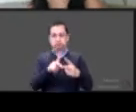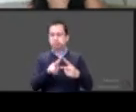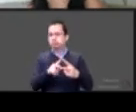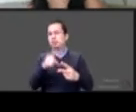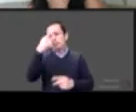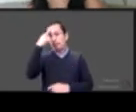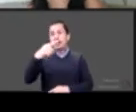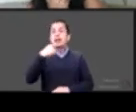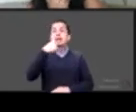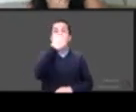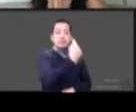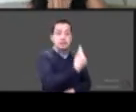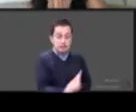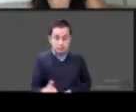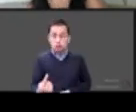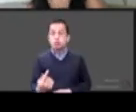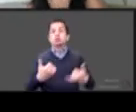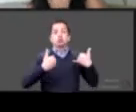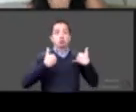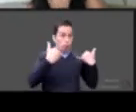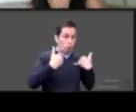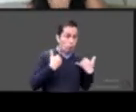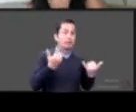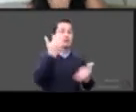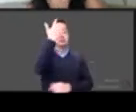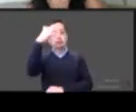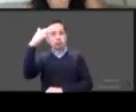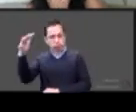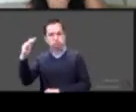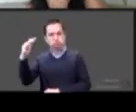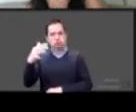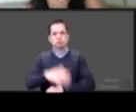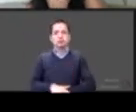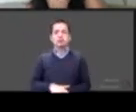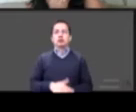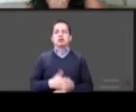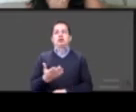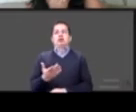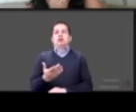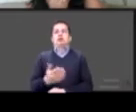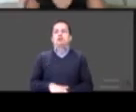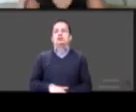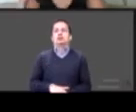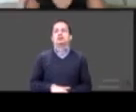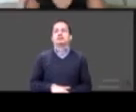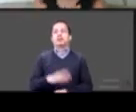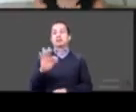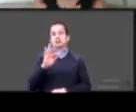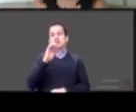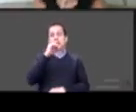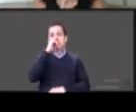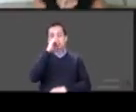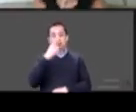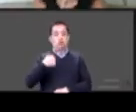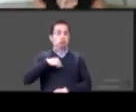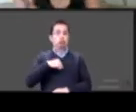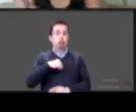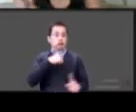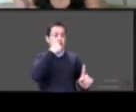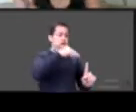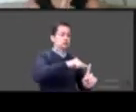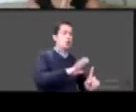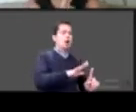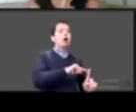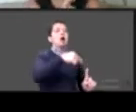adolescentes. Sería ingenuo de nuestra parte atender al cuidador y no ver al niño, o